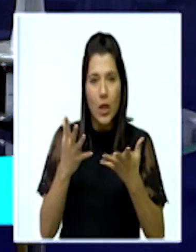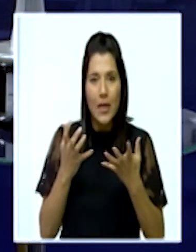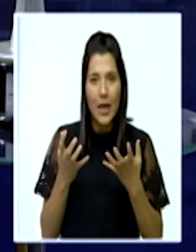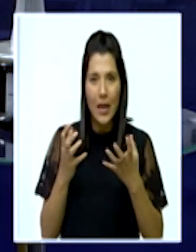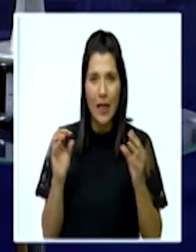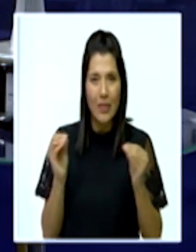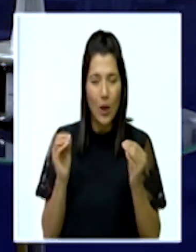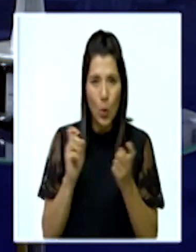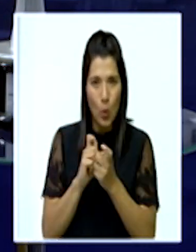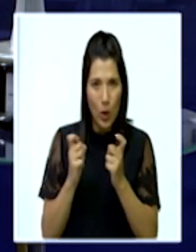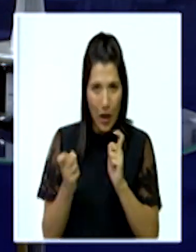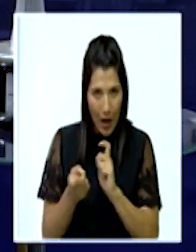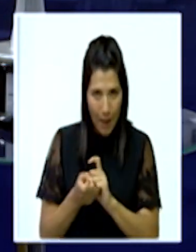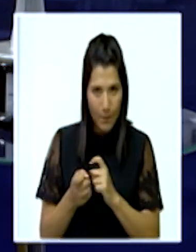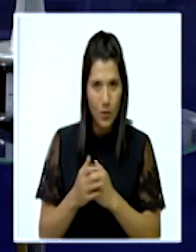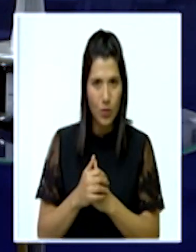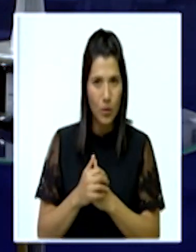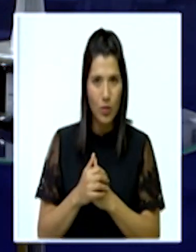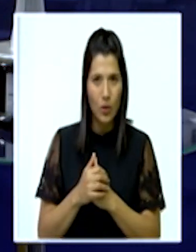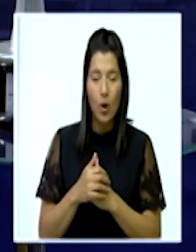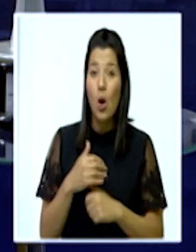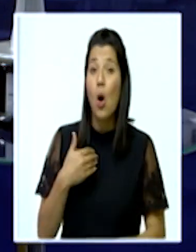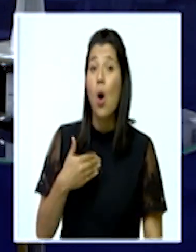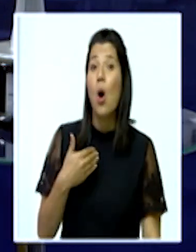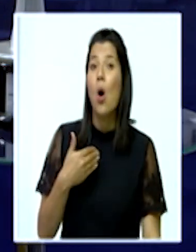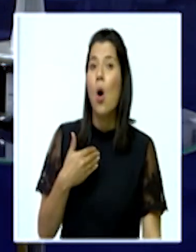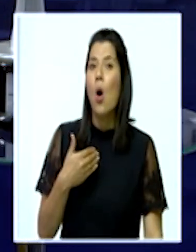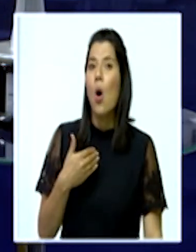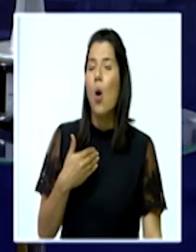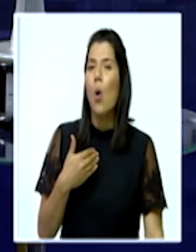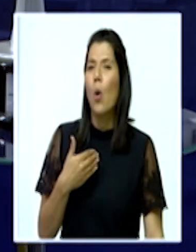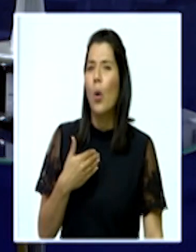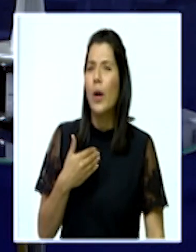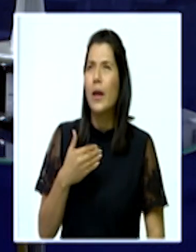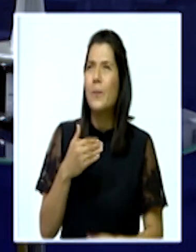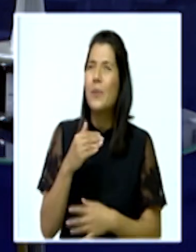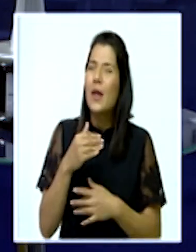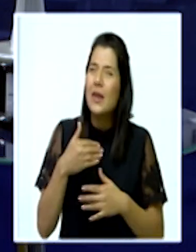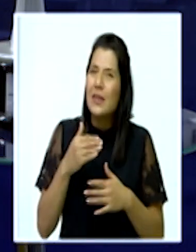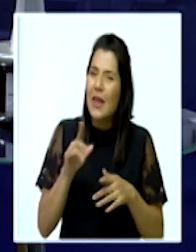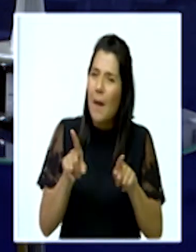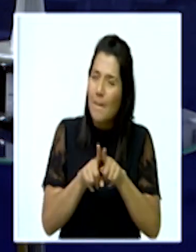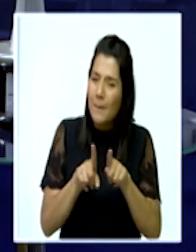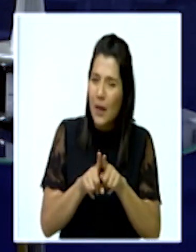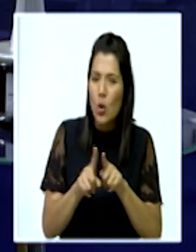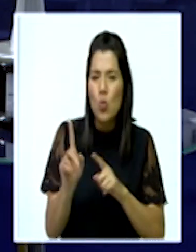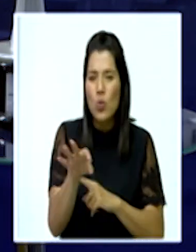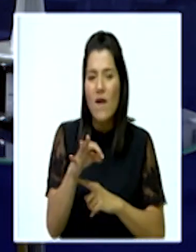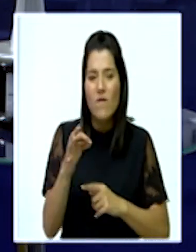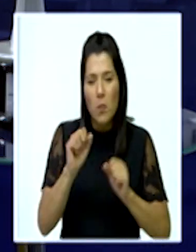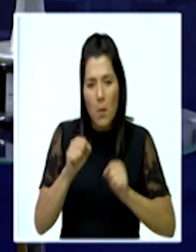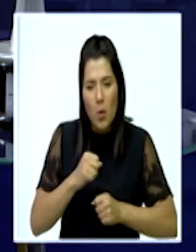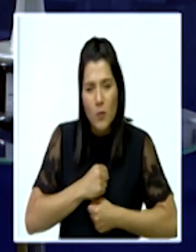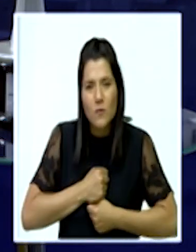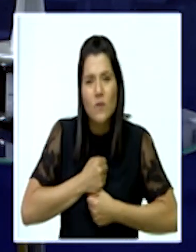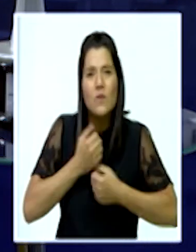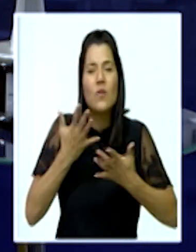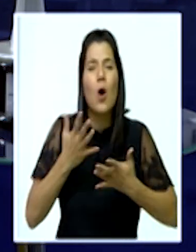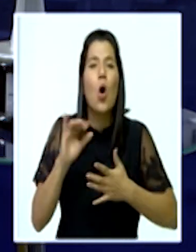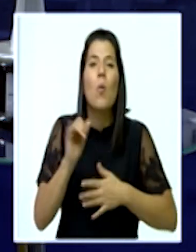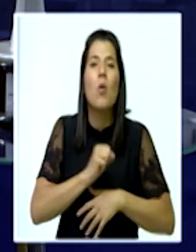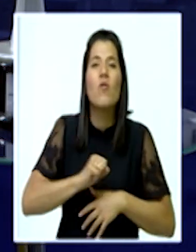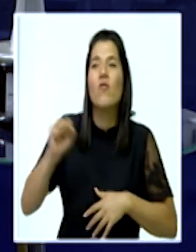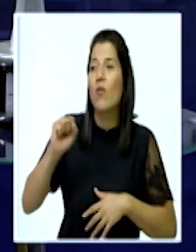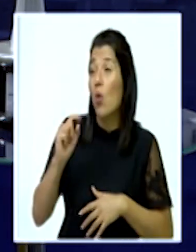están seguros de la supervivencia, entonces empiezan a portarse mal, pero no es portarse mal, es una manera de votar o de